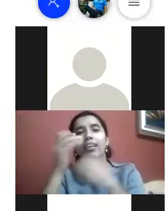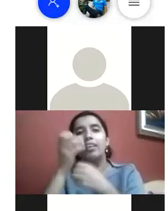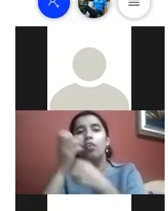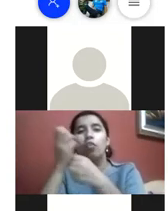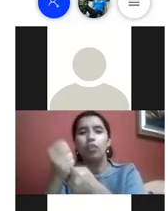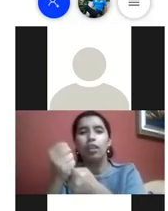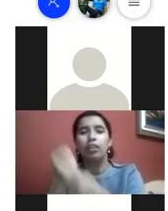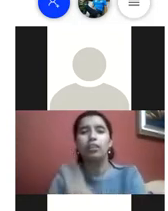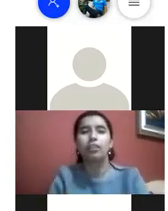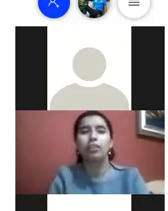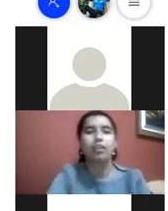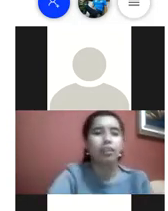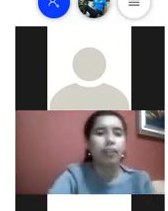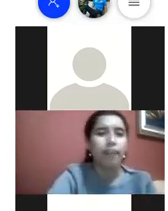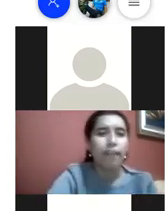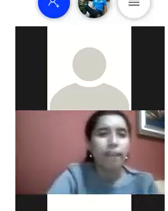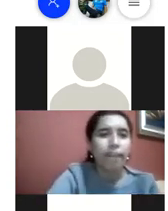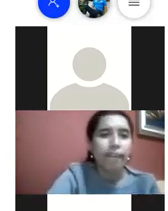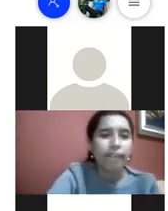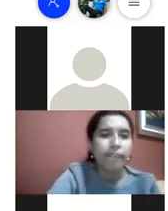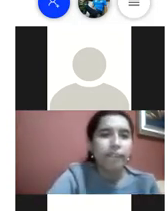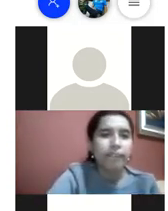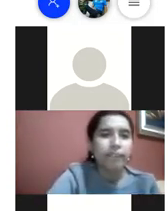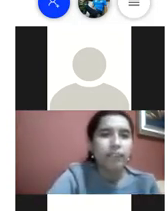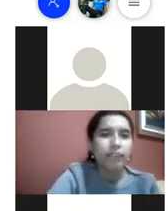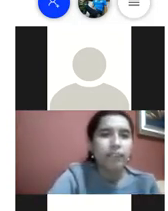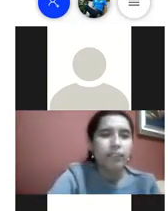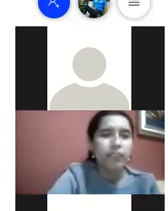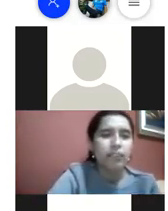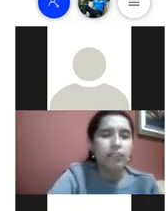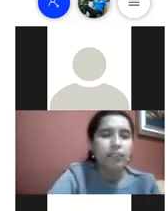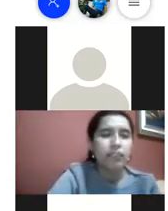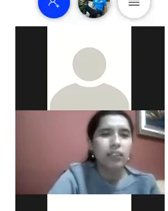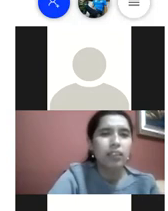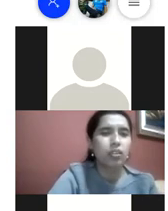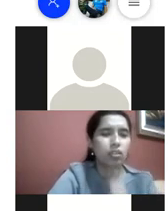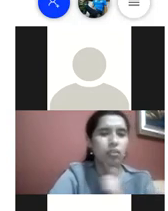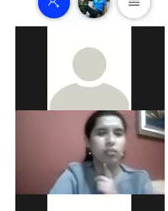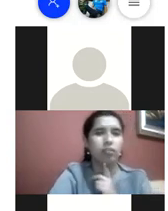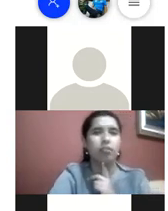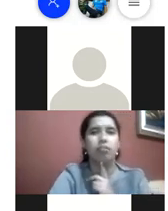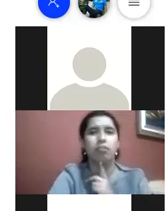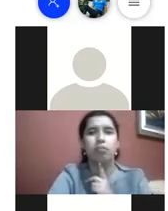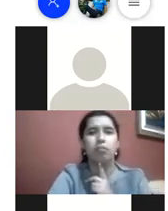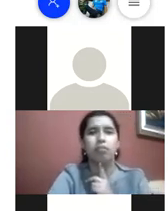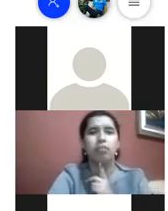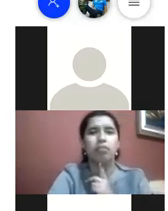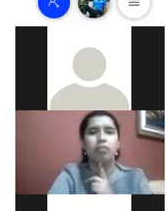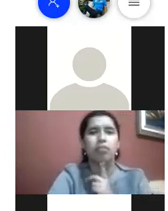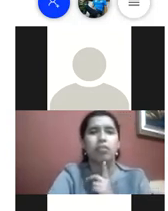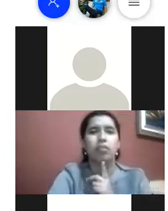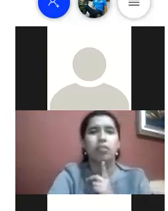O sea que si aquí dice 95, automáticamente usted ya puede utilizar esto sin ningún problema.